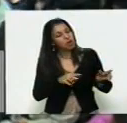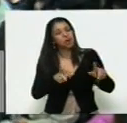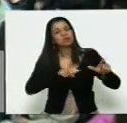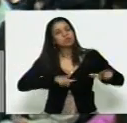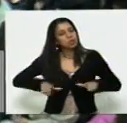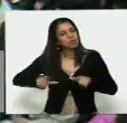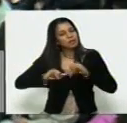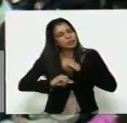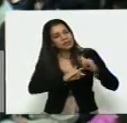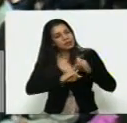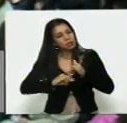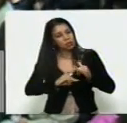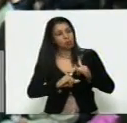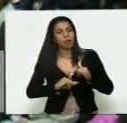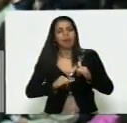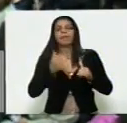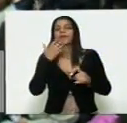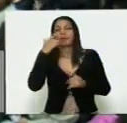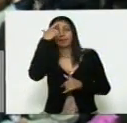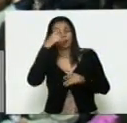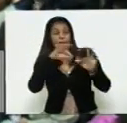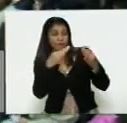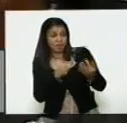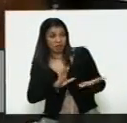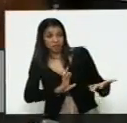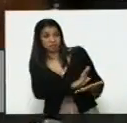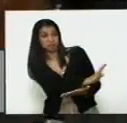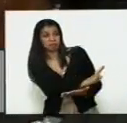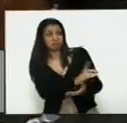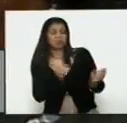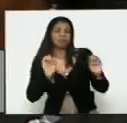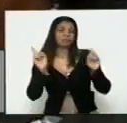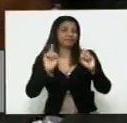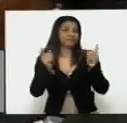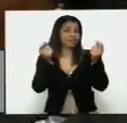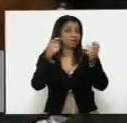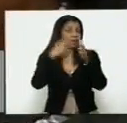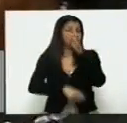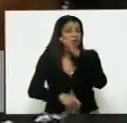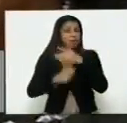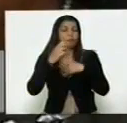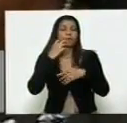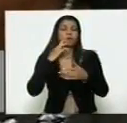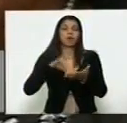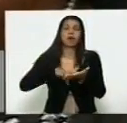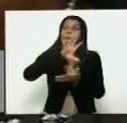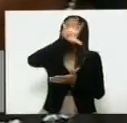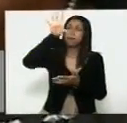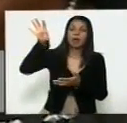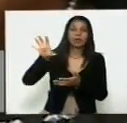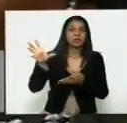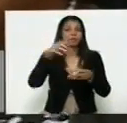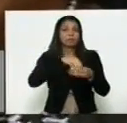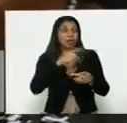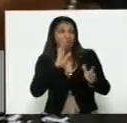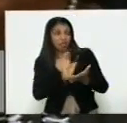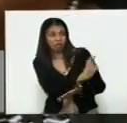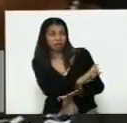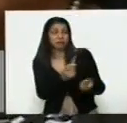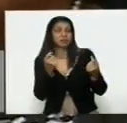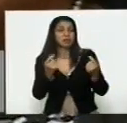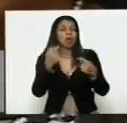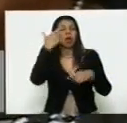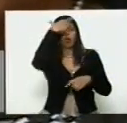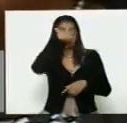igualdad y a no ser discriminados por motivo de origen nacional, étnico o social, rasgos